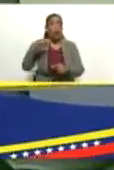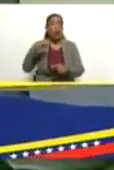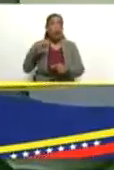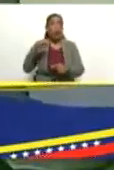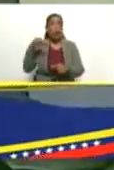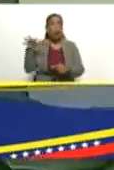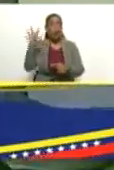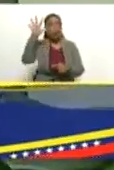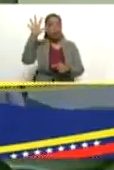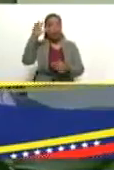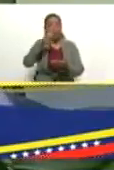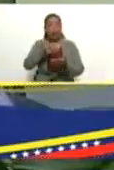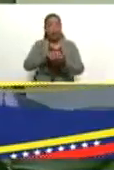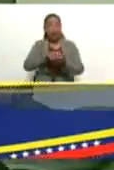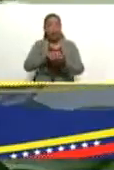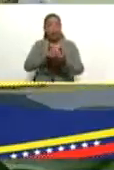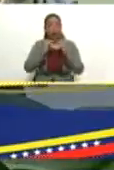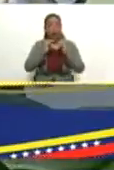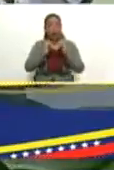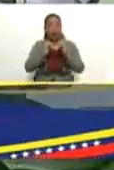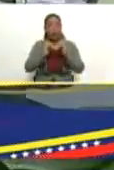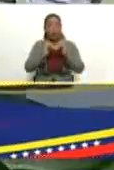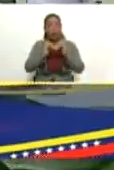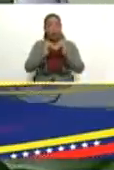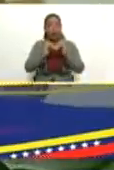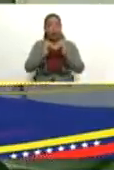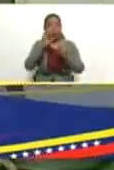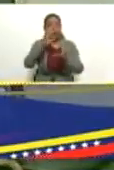estado llanero con los valles del Tuy. Es estado